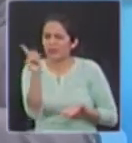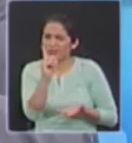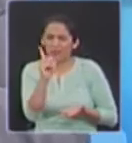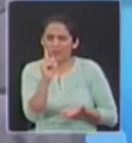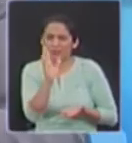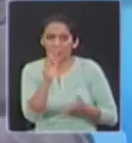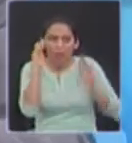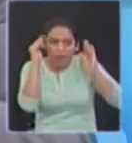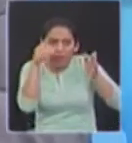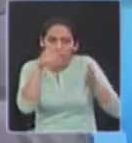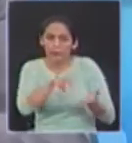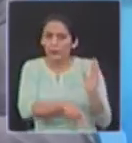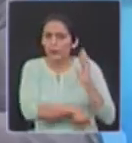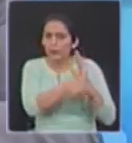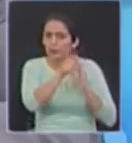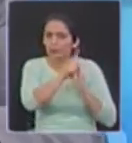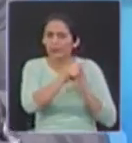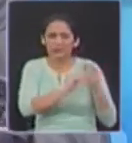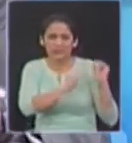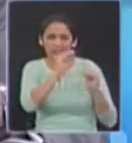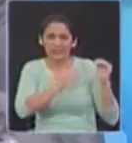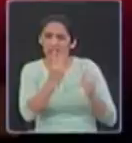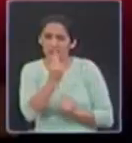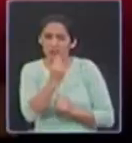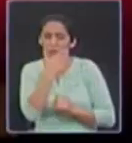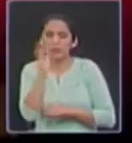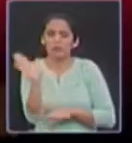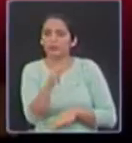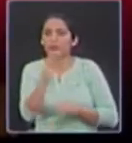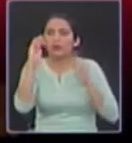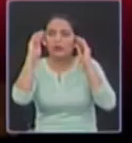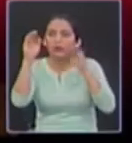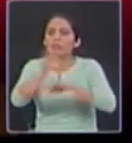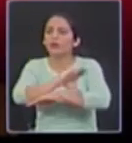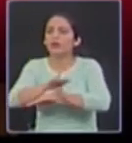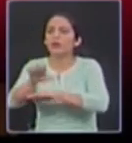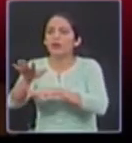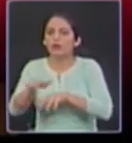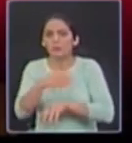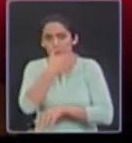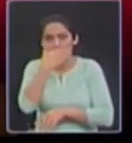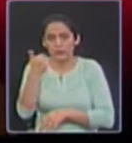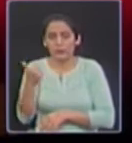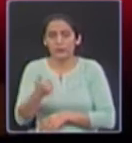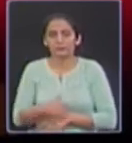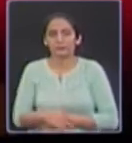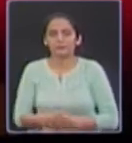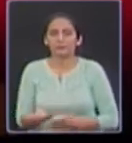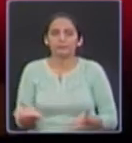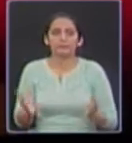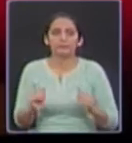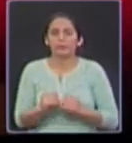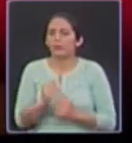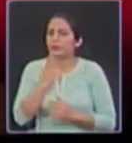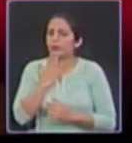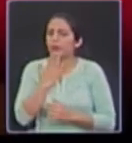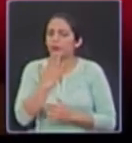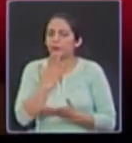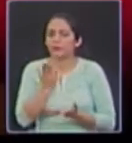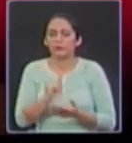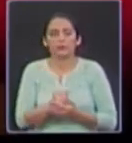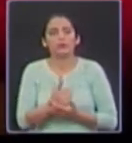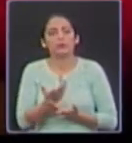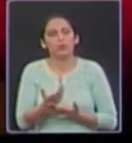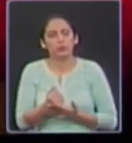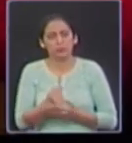agrícola, de software, de tecnología, etcétera. ¿De qué manera se incentiva a ese sector? Bueno, hay varias formas. Justamente una de